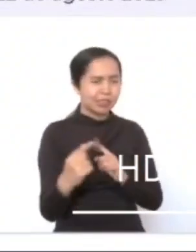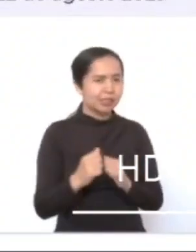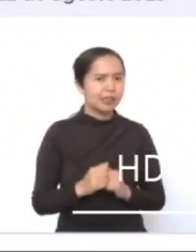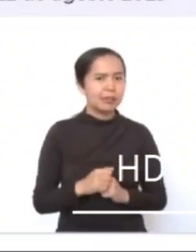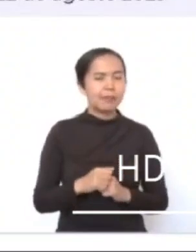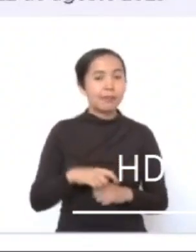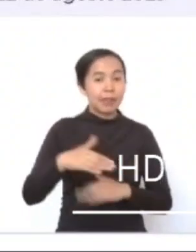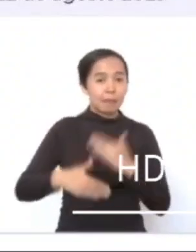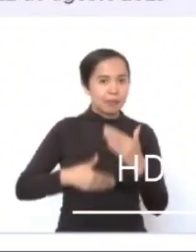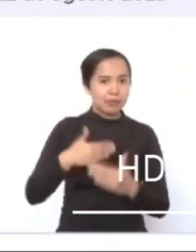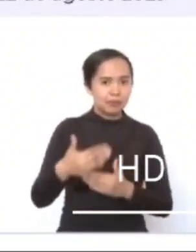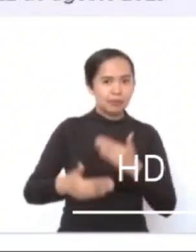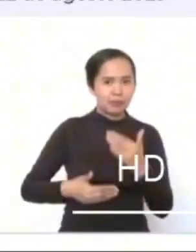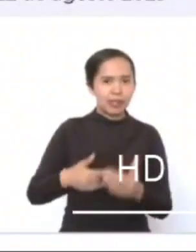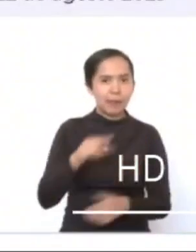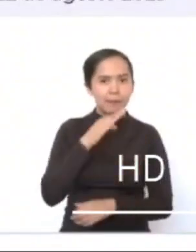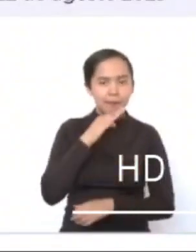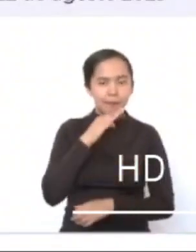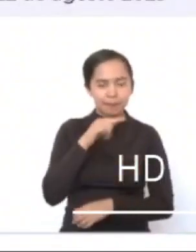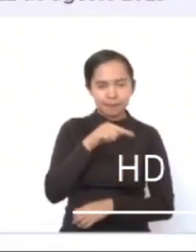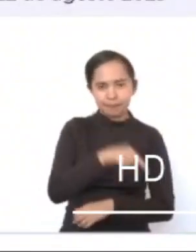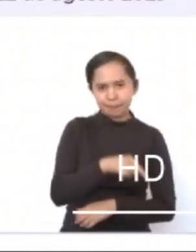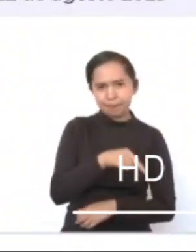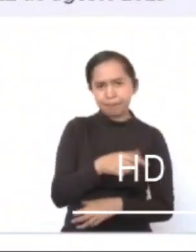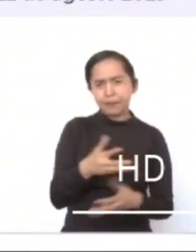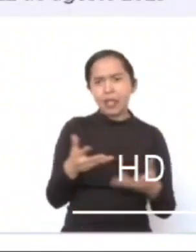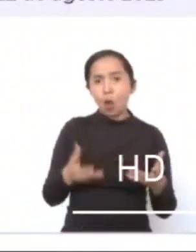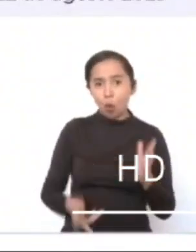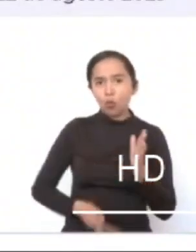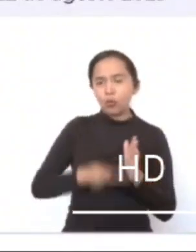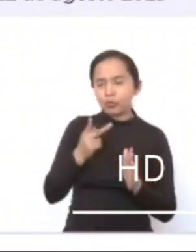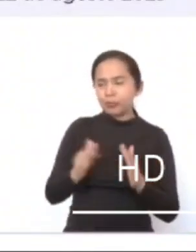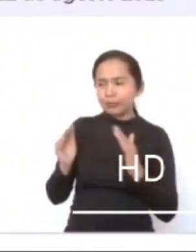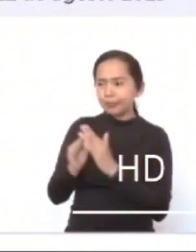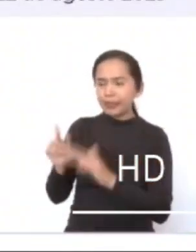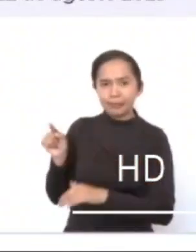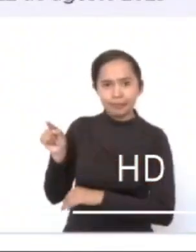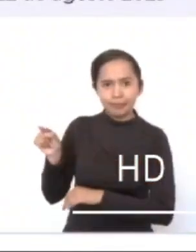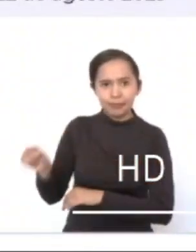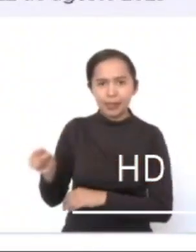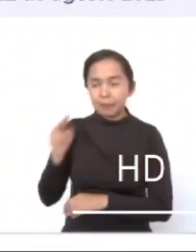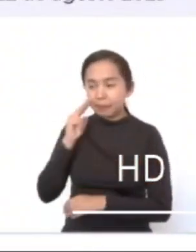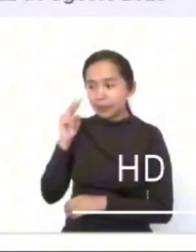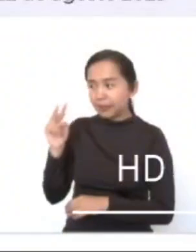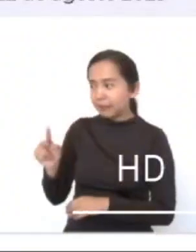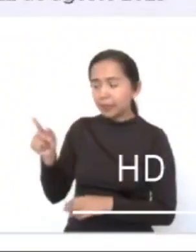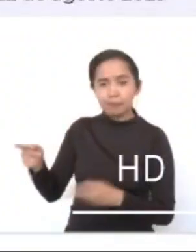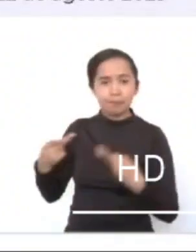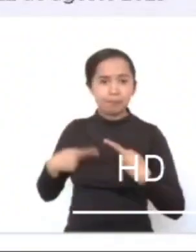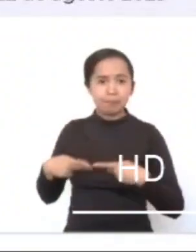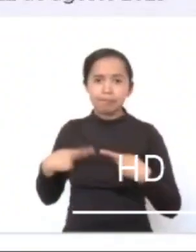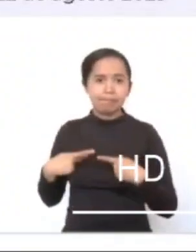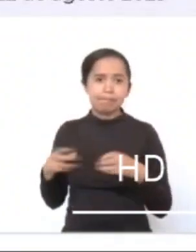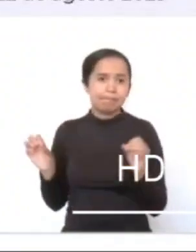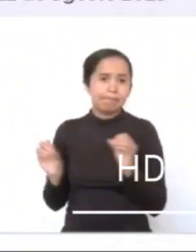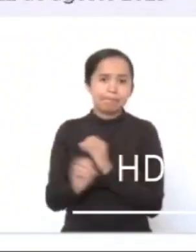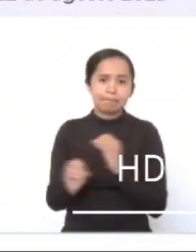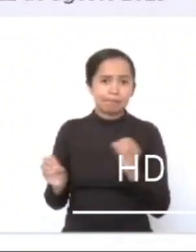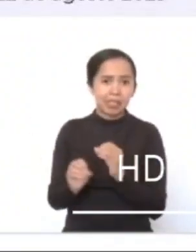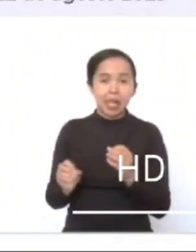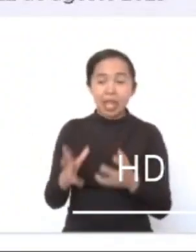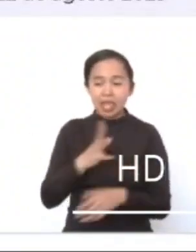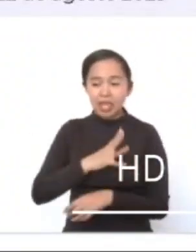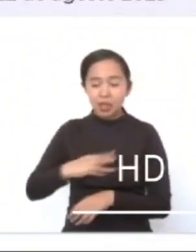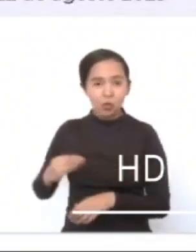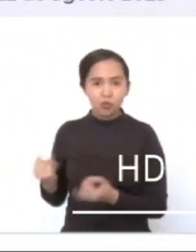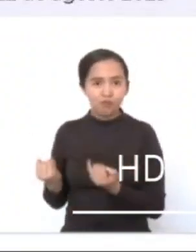Posteriormente, cuando la madre de la víctima volvió a acudir al domicilio, ya no se encontraba ni el imputado ni los hijos de la